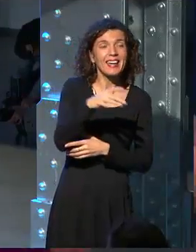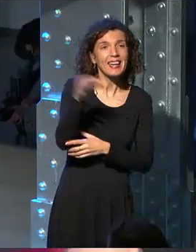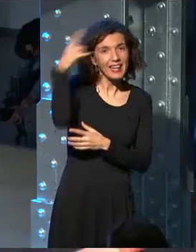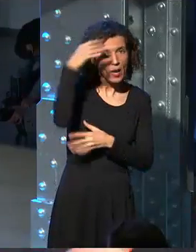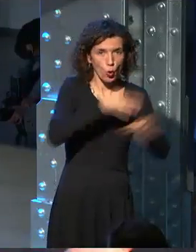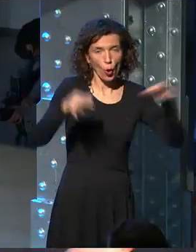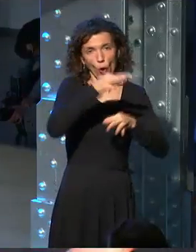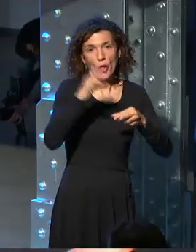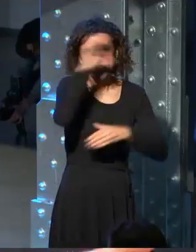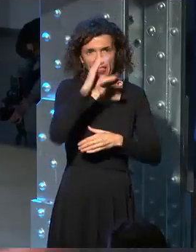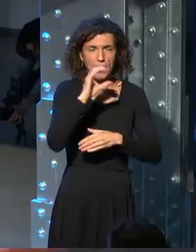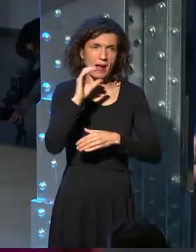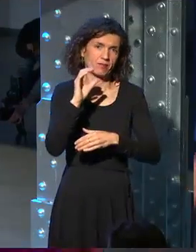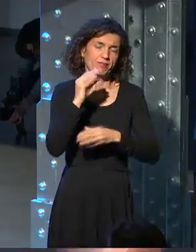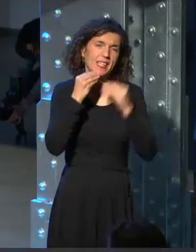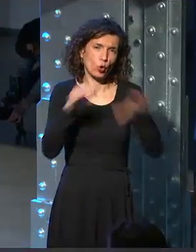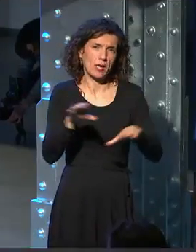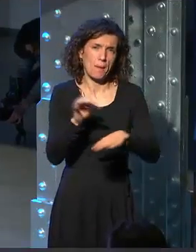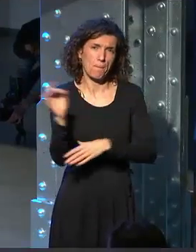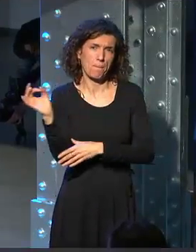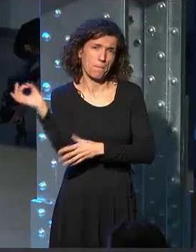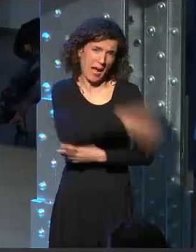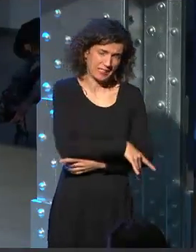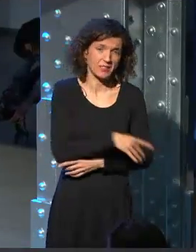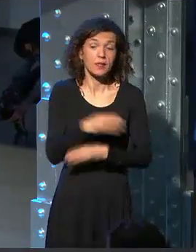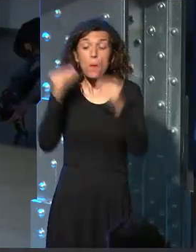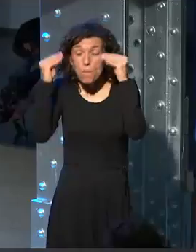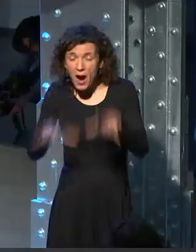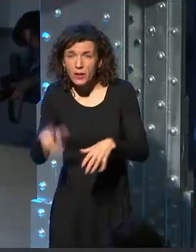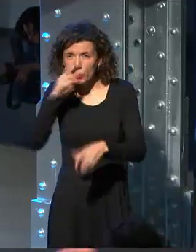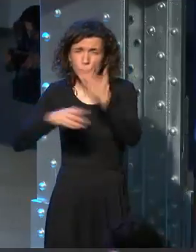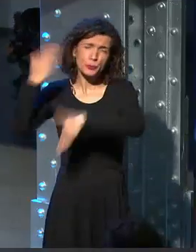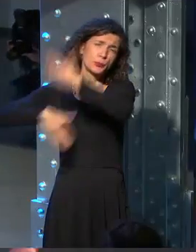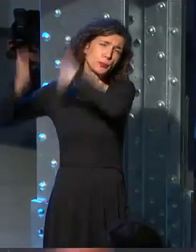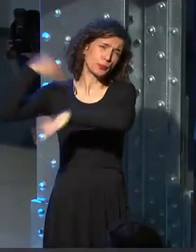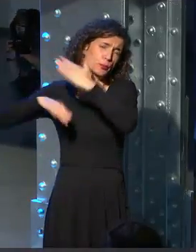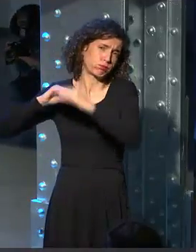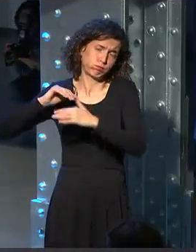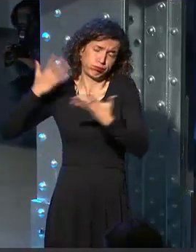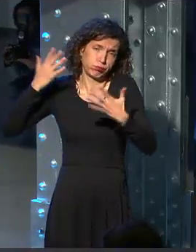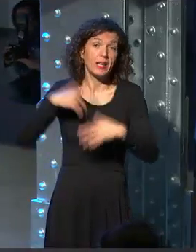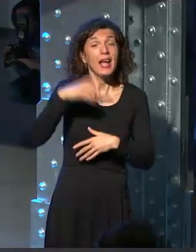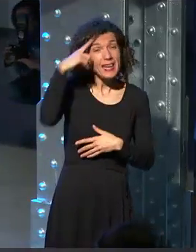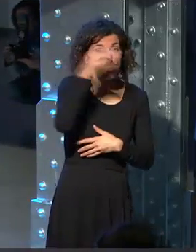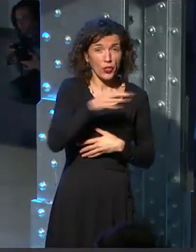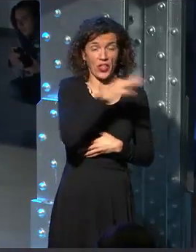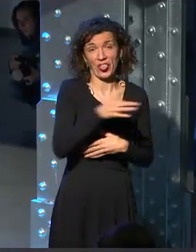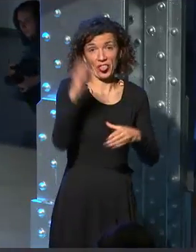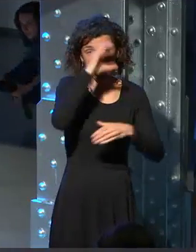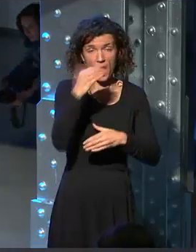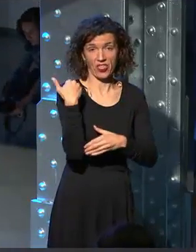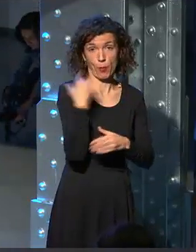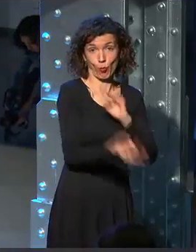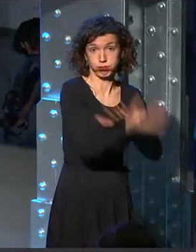mucha más historia por detrás. La magia tiene miles de años de antigüedad y la neurociencia es bastante más reciente.